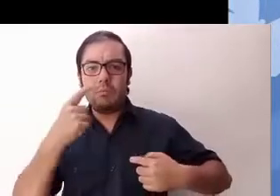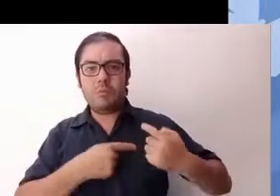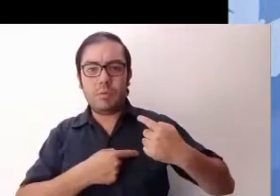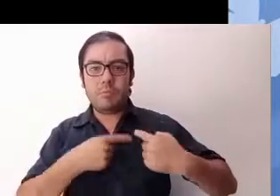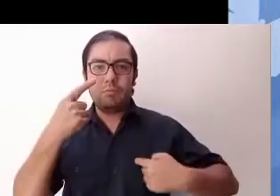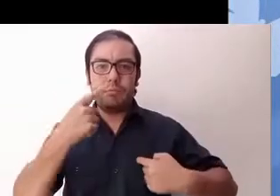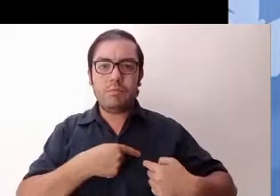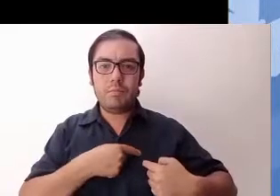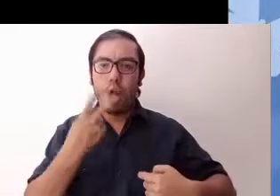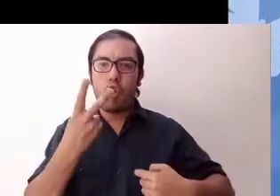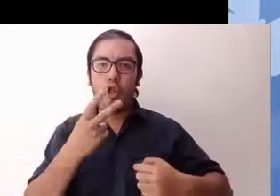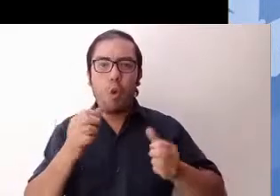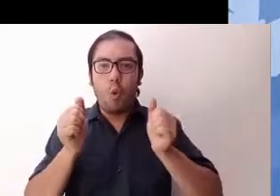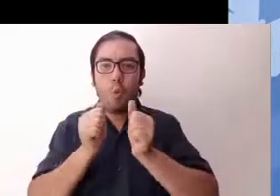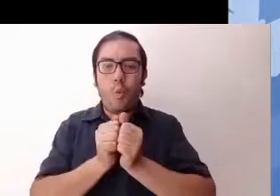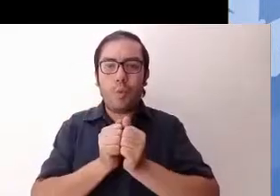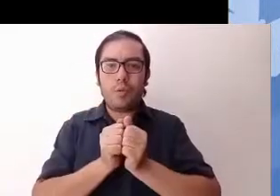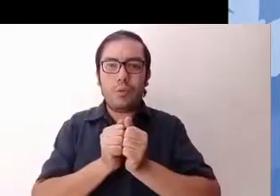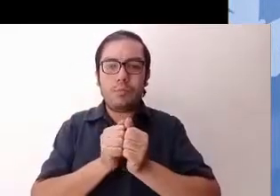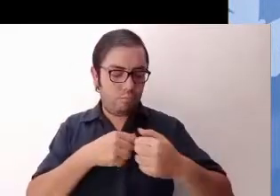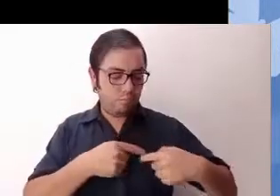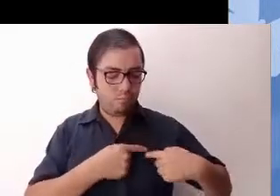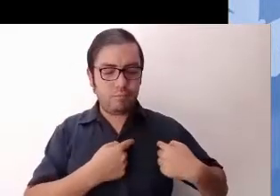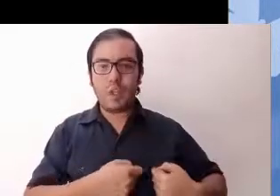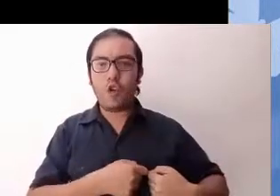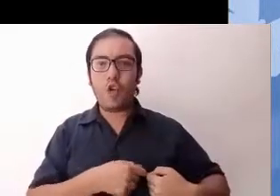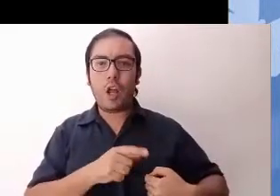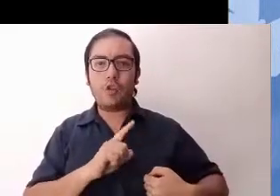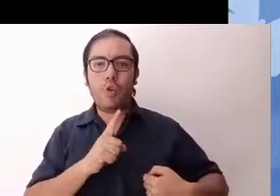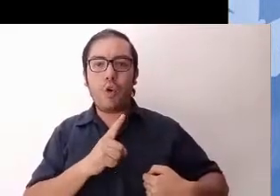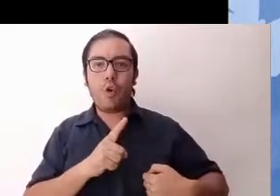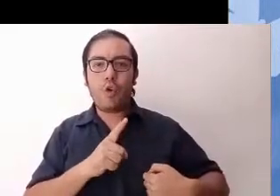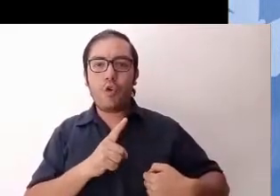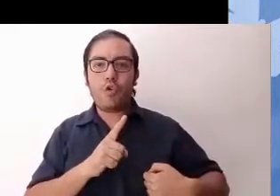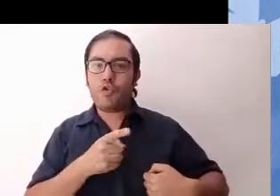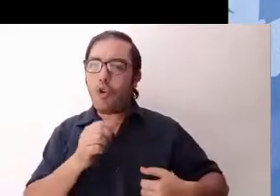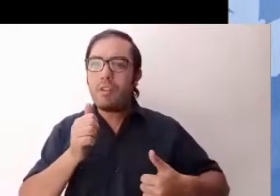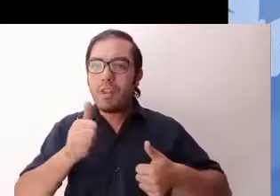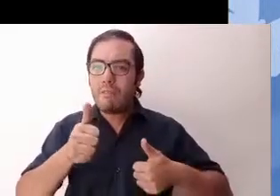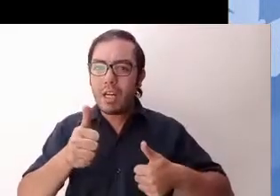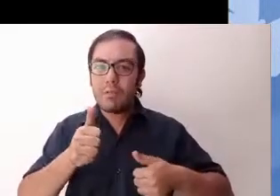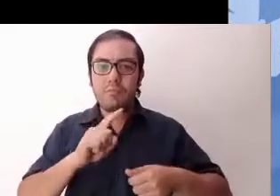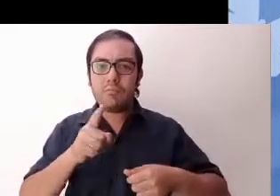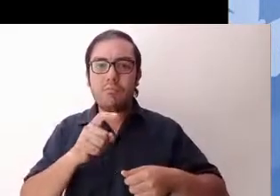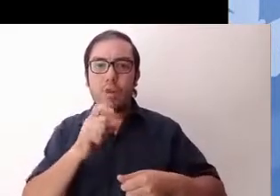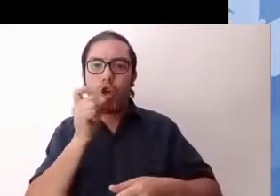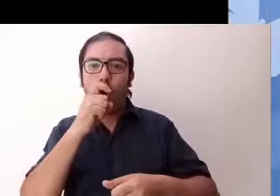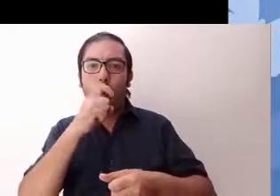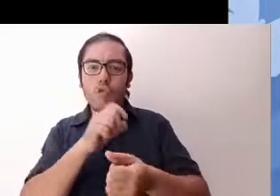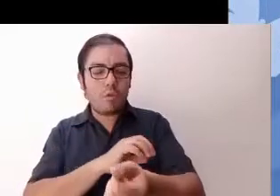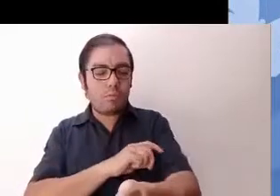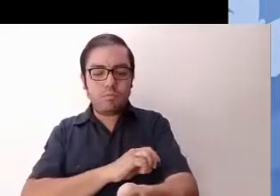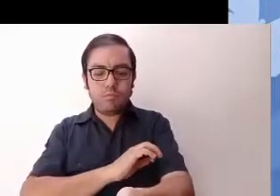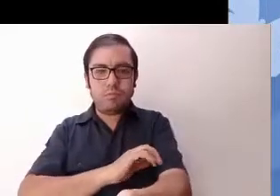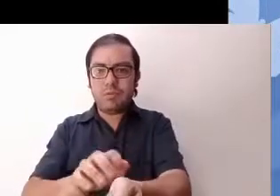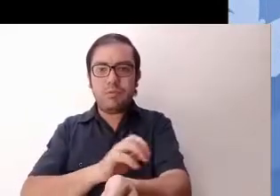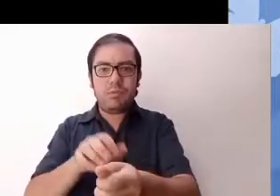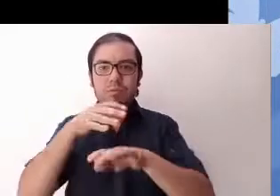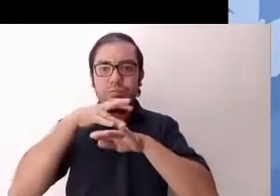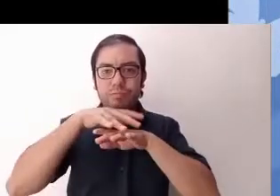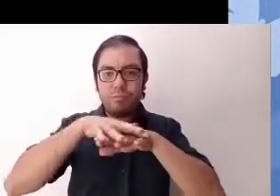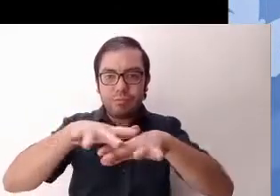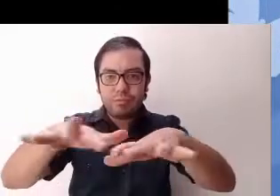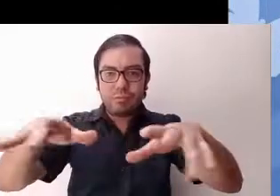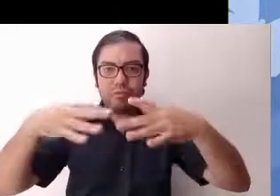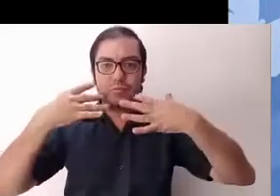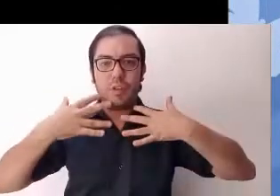paro respiratorio. ¿Por qué? Si el corazón no funciona, no manda sangre al cuerpo, ¿no es cierto? Entonces,